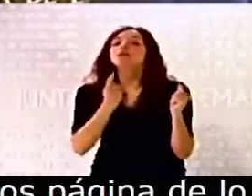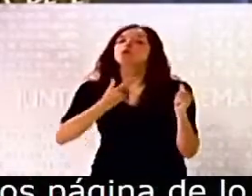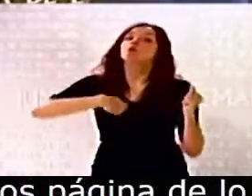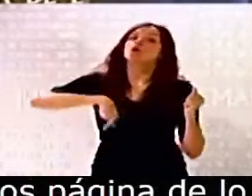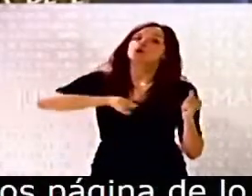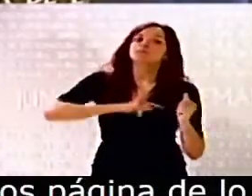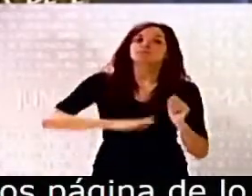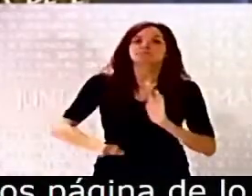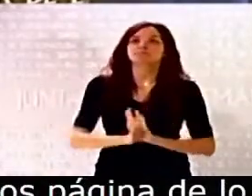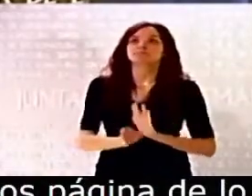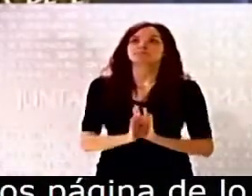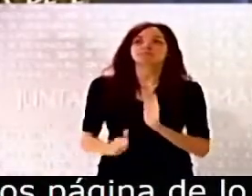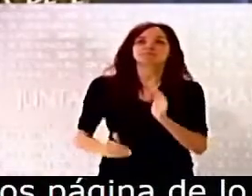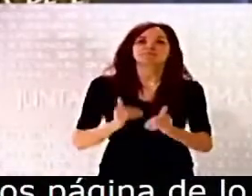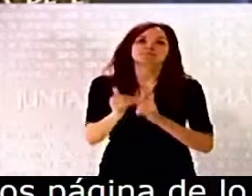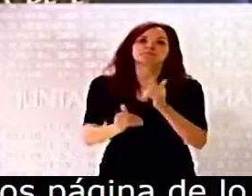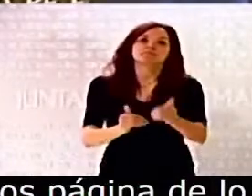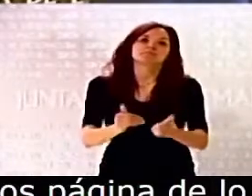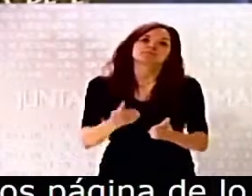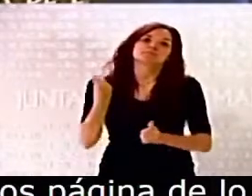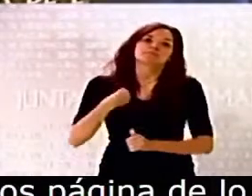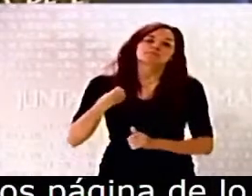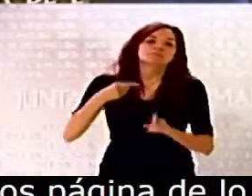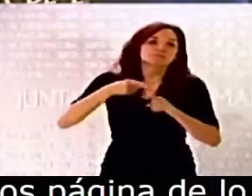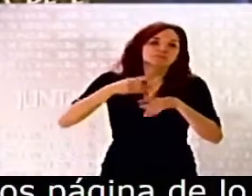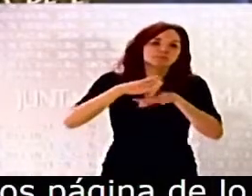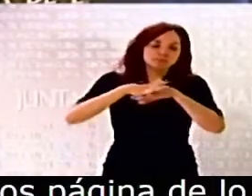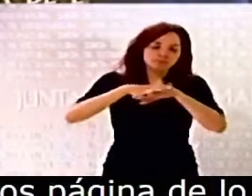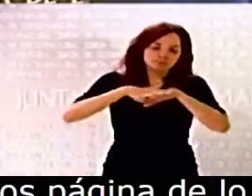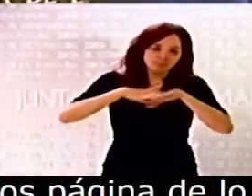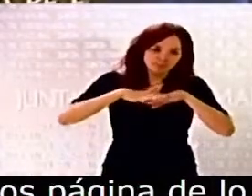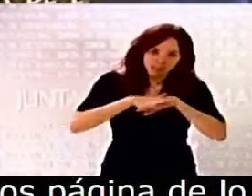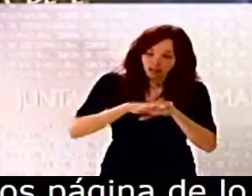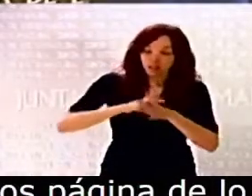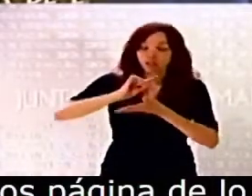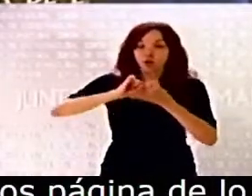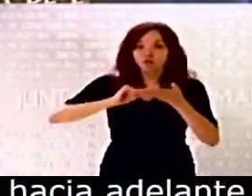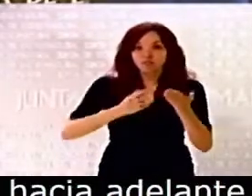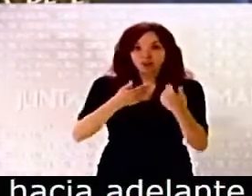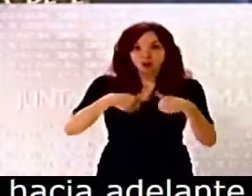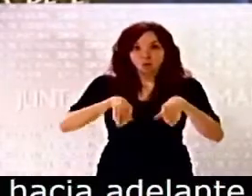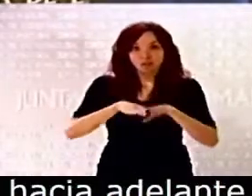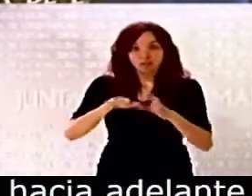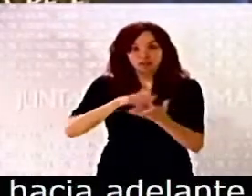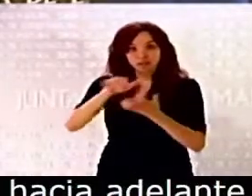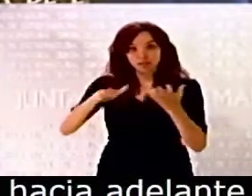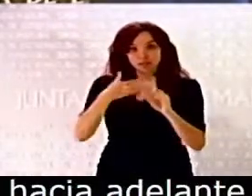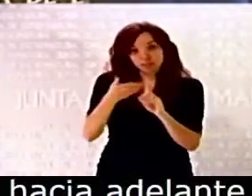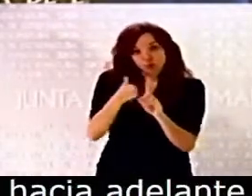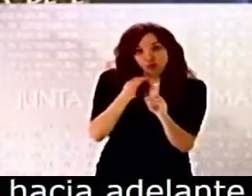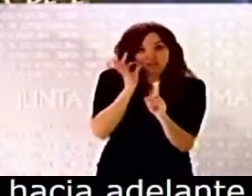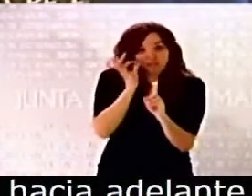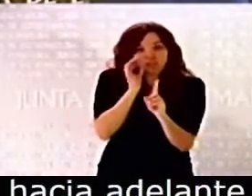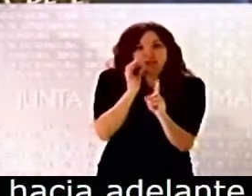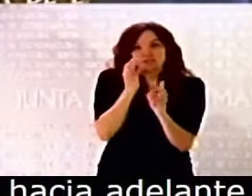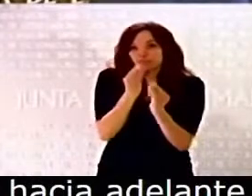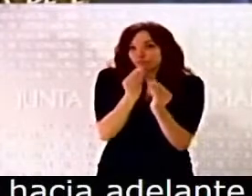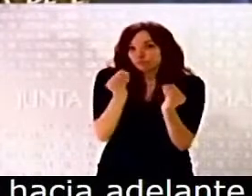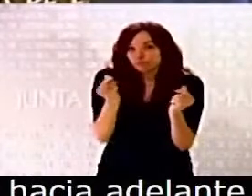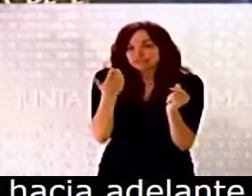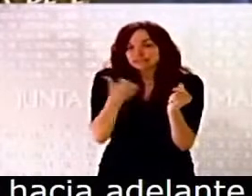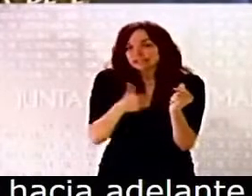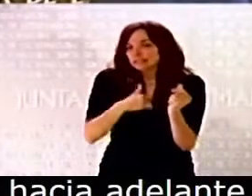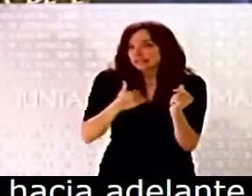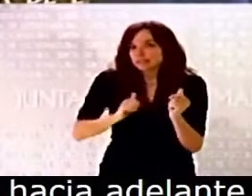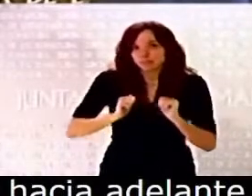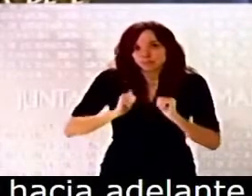caminando hacia adelante con esa mejora de la red de oficinas de igualdad y contra la violencia de género sobre la que ya estamos trabajando desde el Instituto de la Mujer de Extremadura.